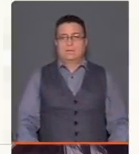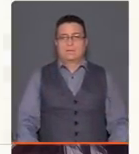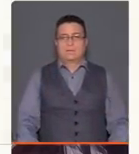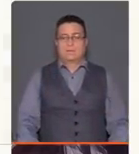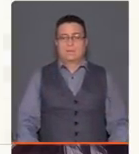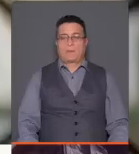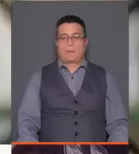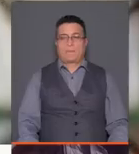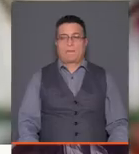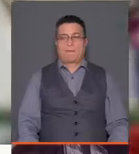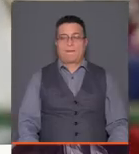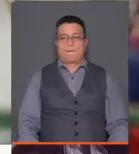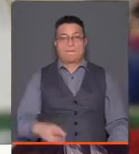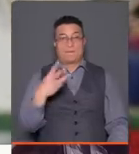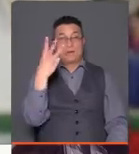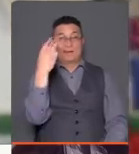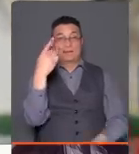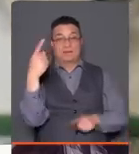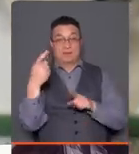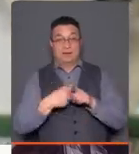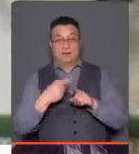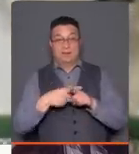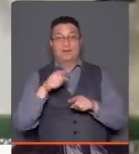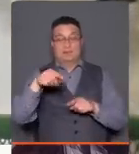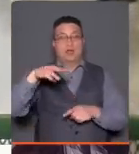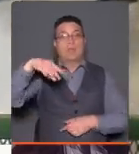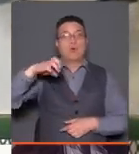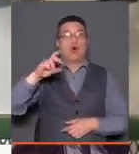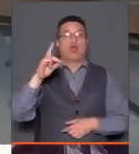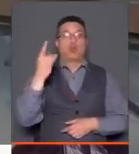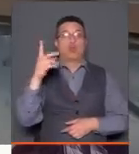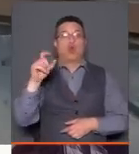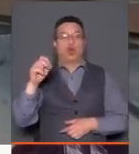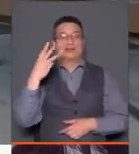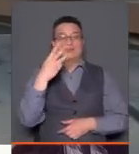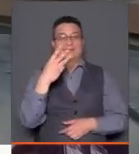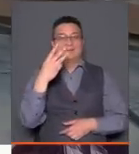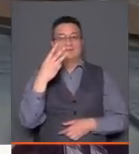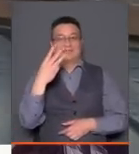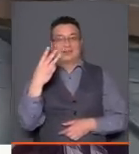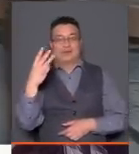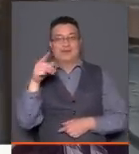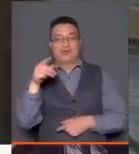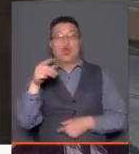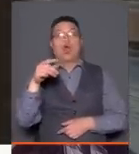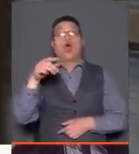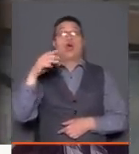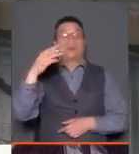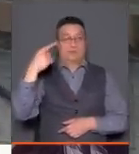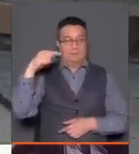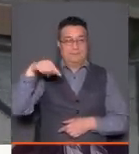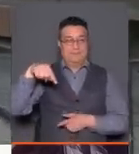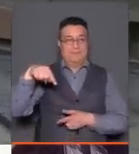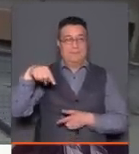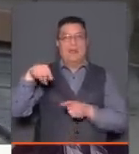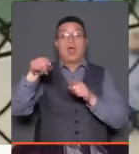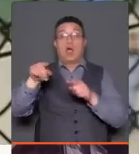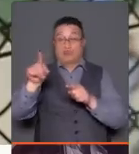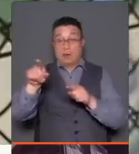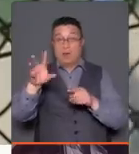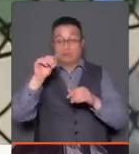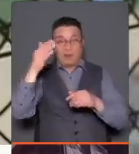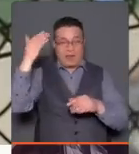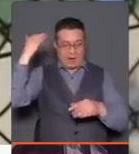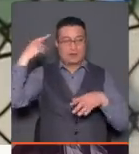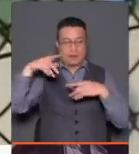durante 13 meses vivió en el módulo 34 de Santiago 1 ocurrió Hace cuatro años pero una parte de Él sigue en la